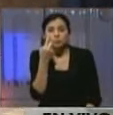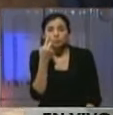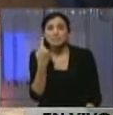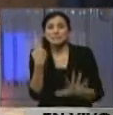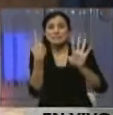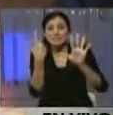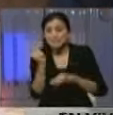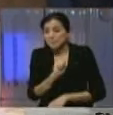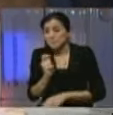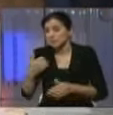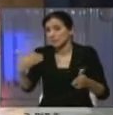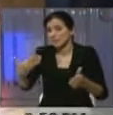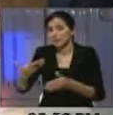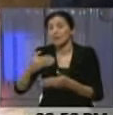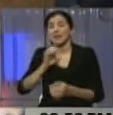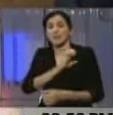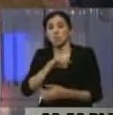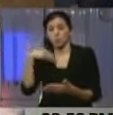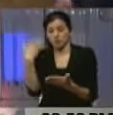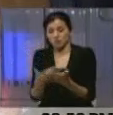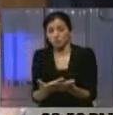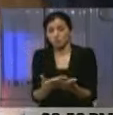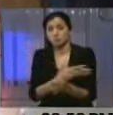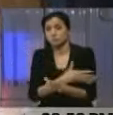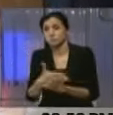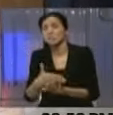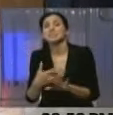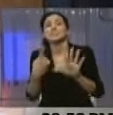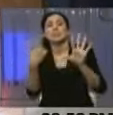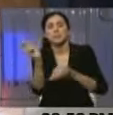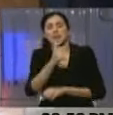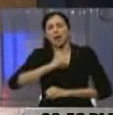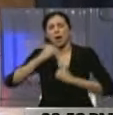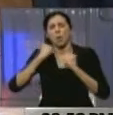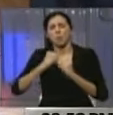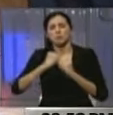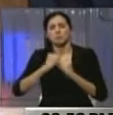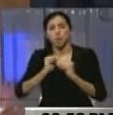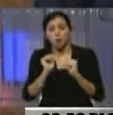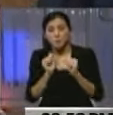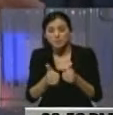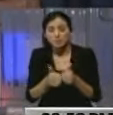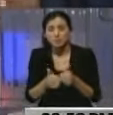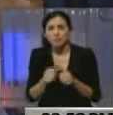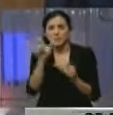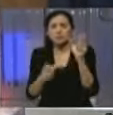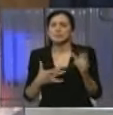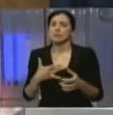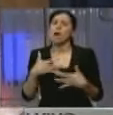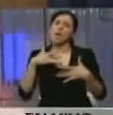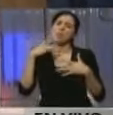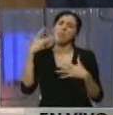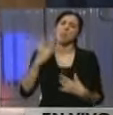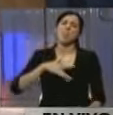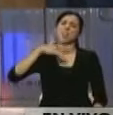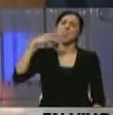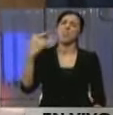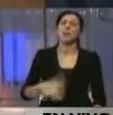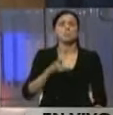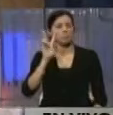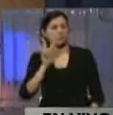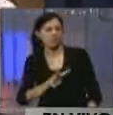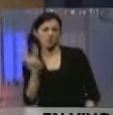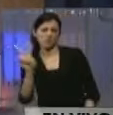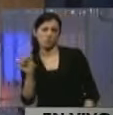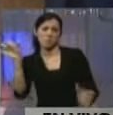semestre de resistencia. Un semestre que cuando comenzó, mucha gente sentía como lástima viendo a Venezuela